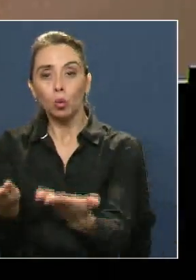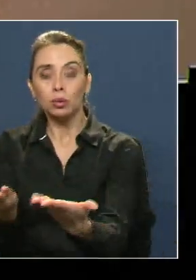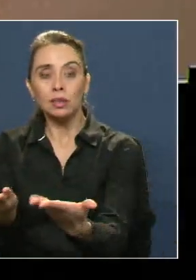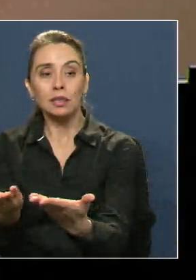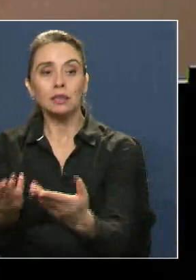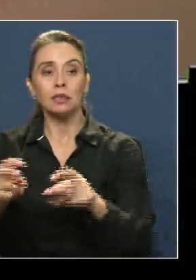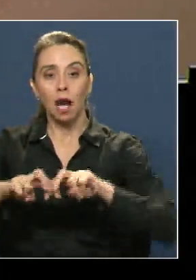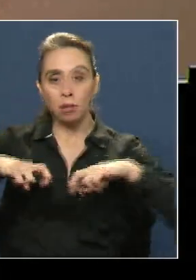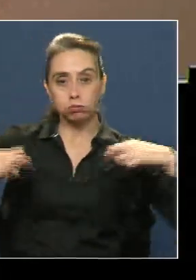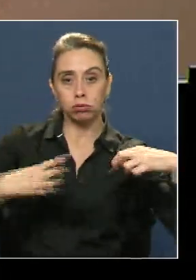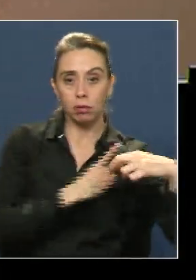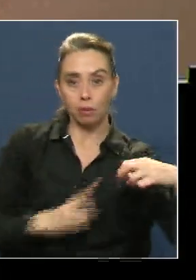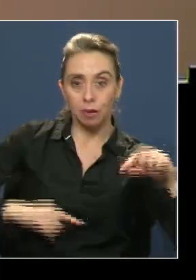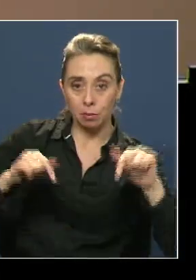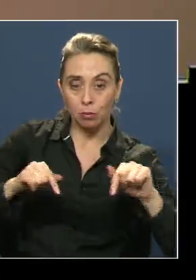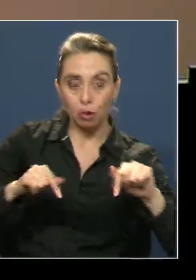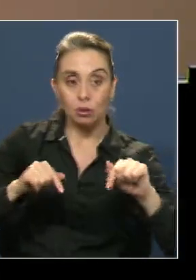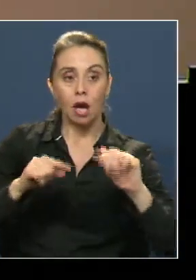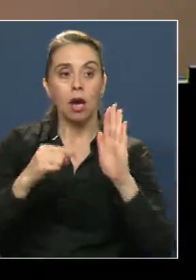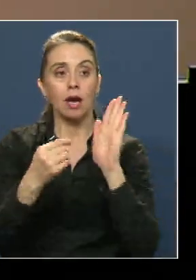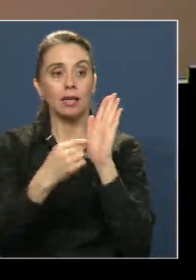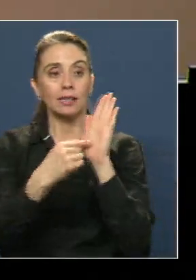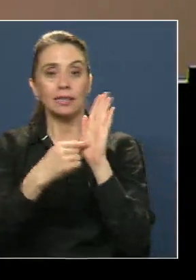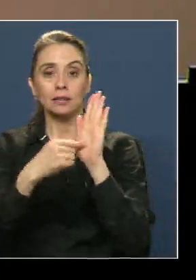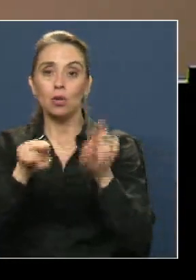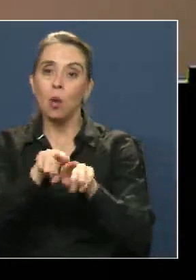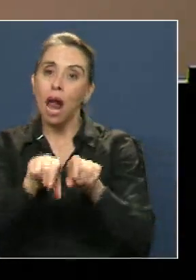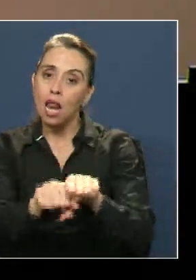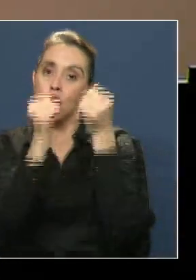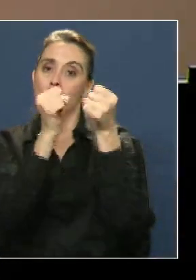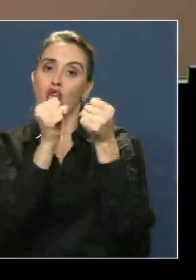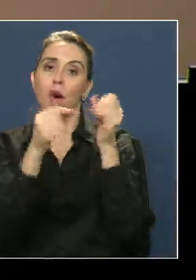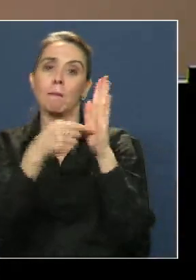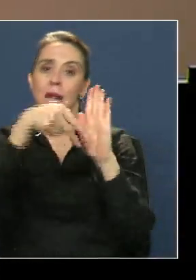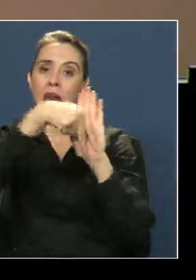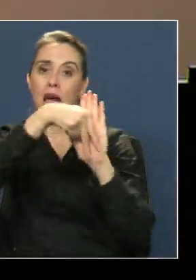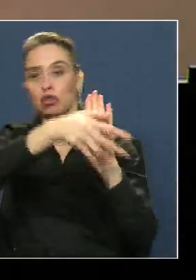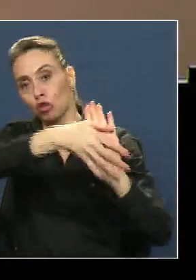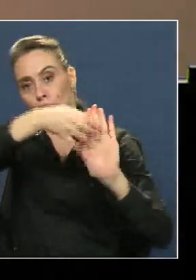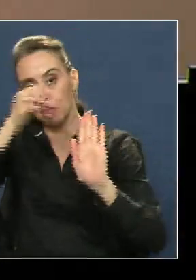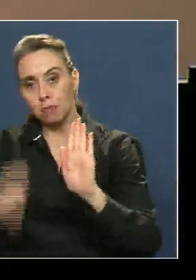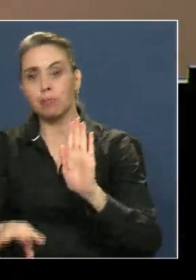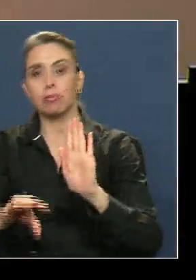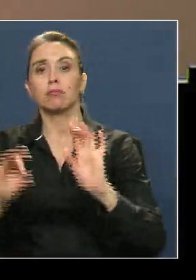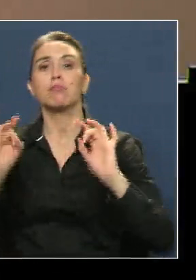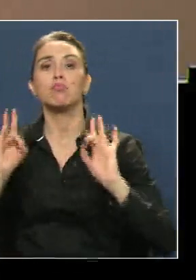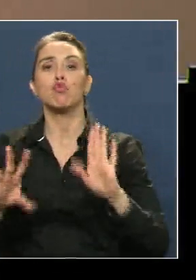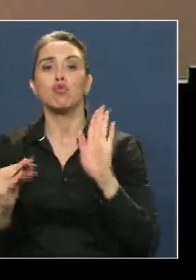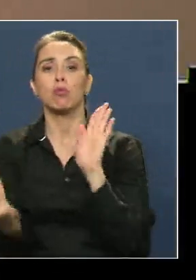acá para romper esa norma y poder establecer